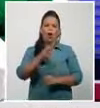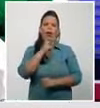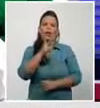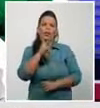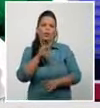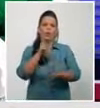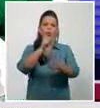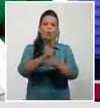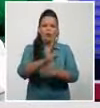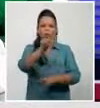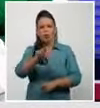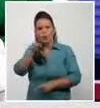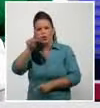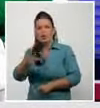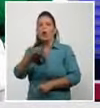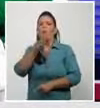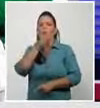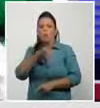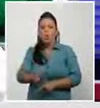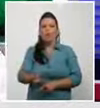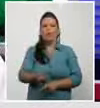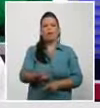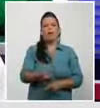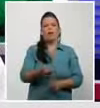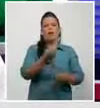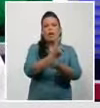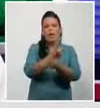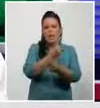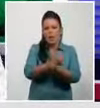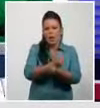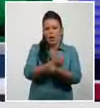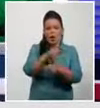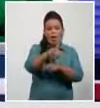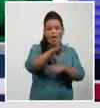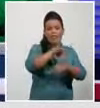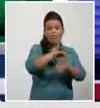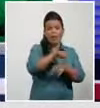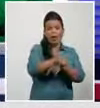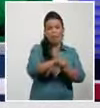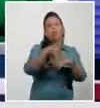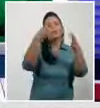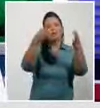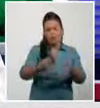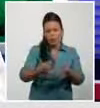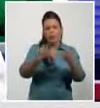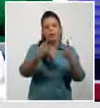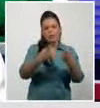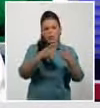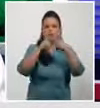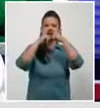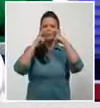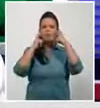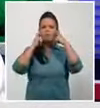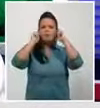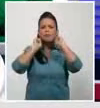enfermedad, realmente el nasobuco es necesario. Porque el nasobuco, si ustedes se dan cuenta, y si está